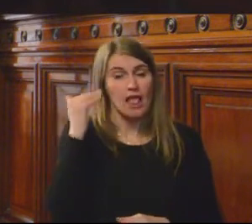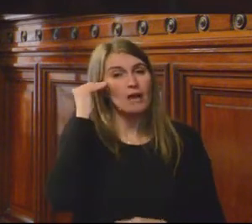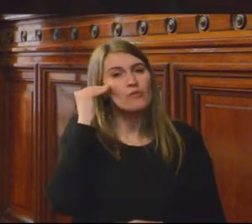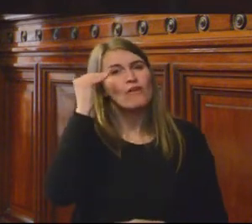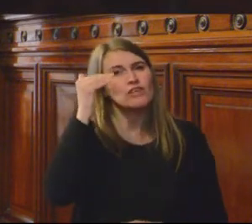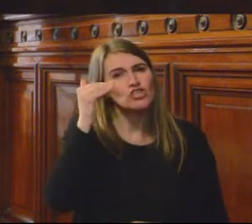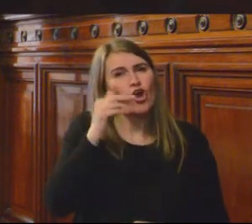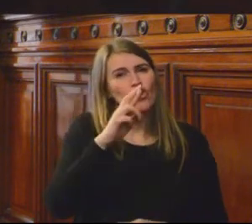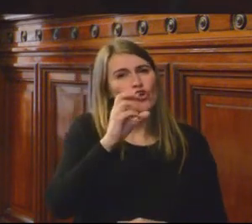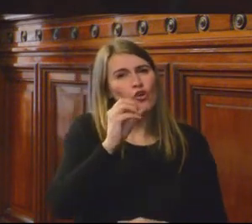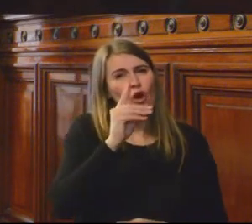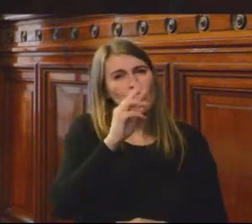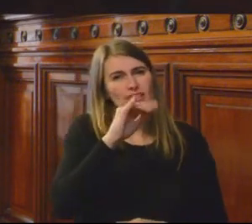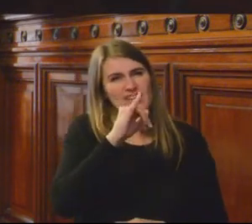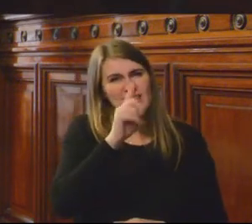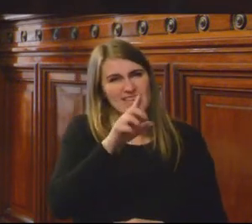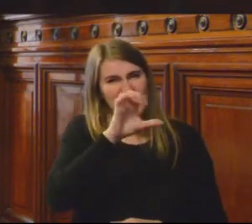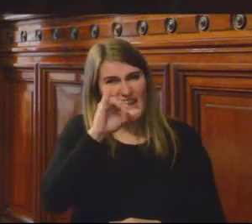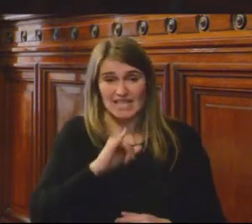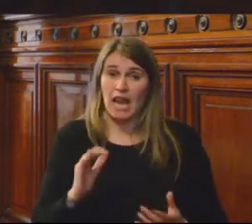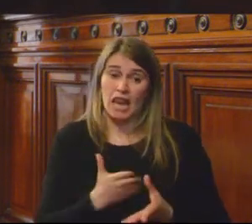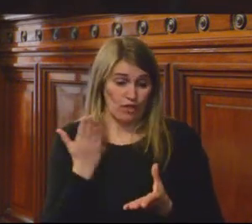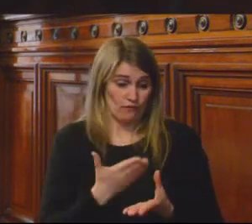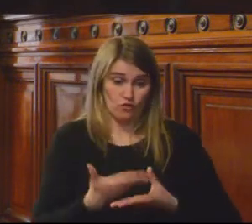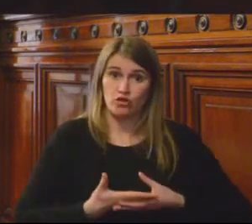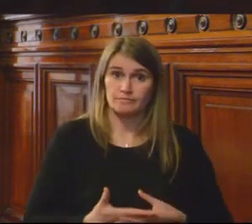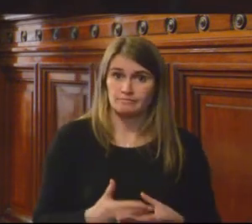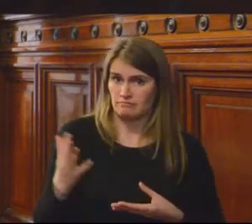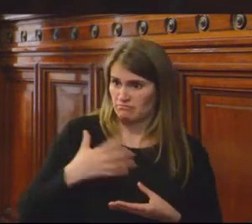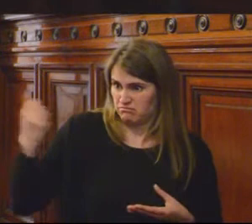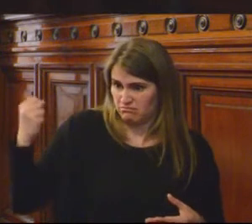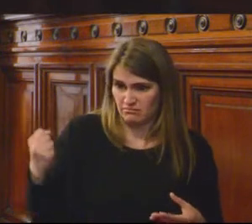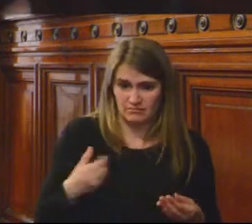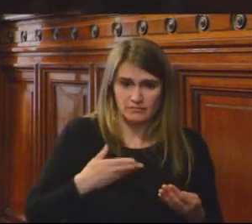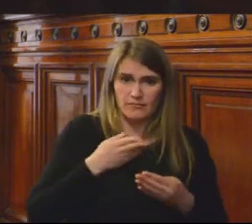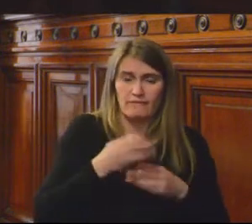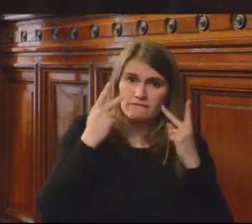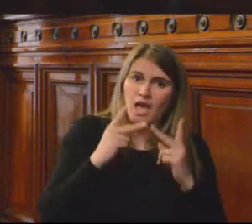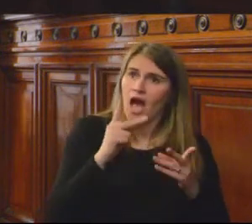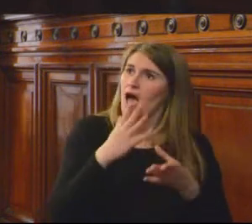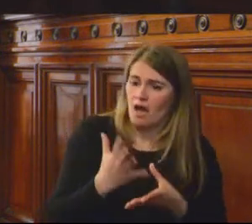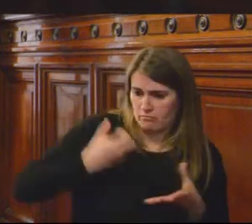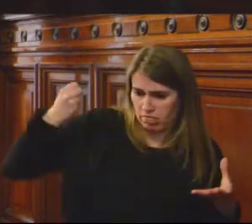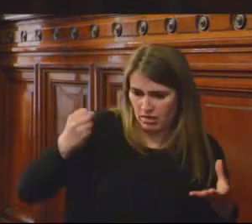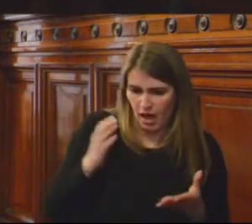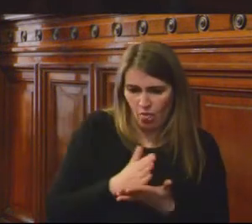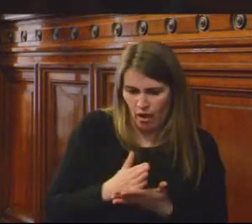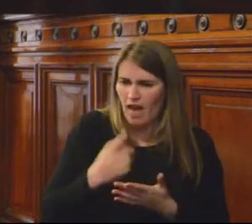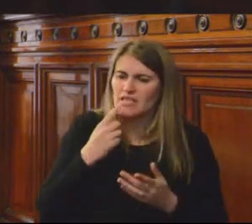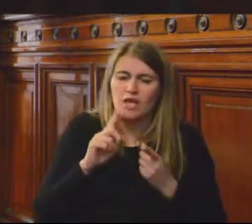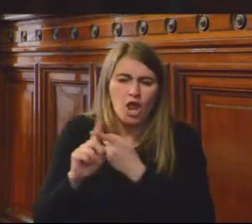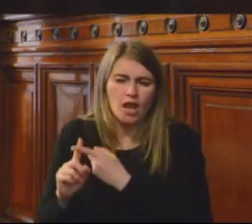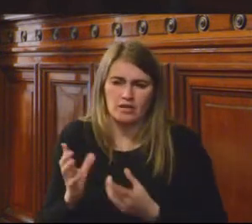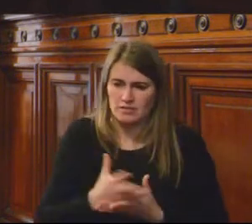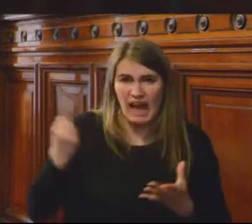Rodríguez, le quitaron una serie de libros unos funcionarios en la aduana porque consideraban que esos libros eran conspirativos. Es decir, ¿a cuenta